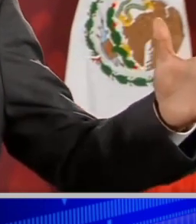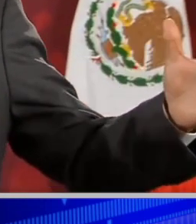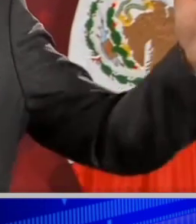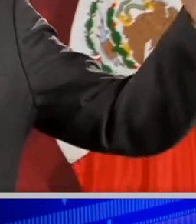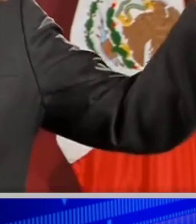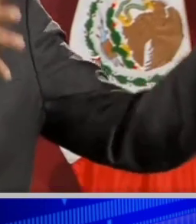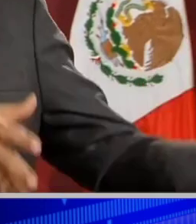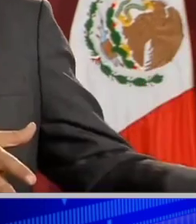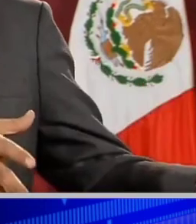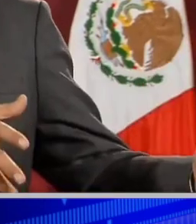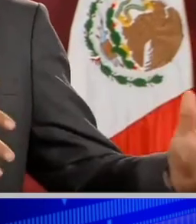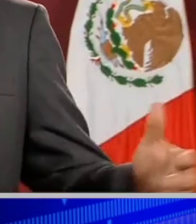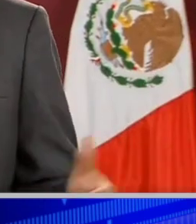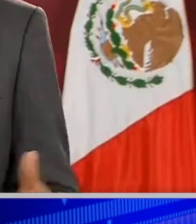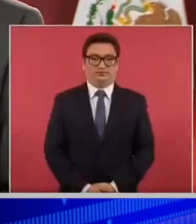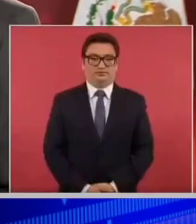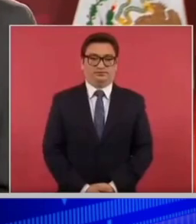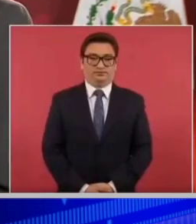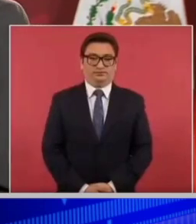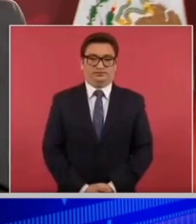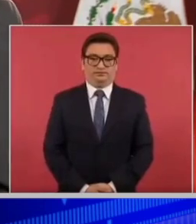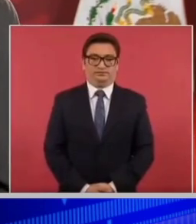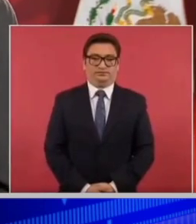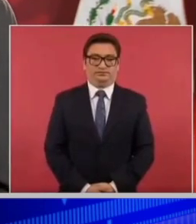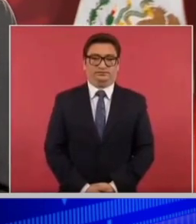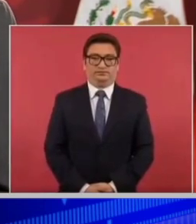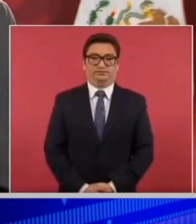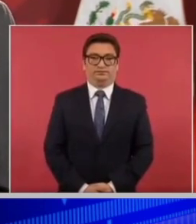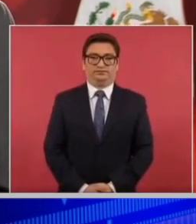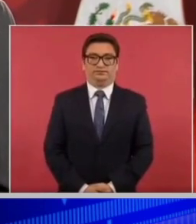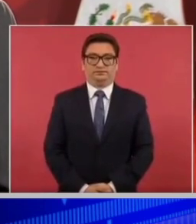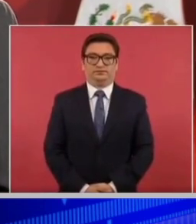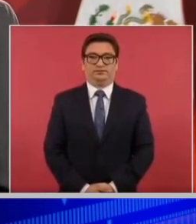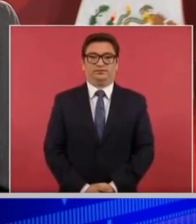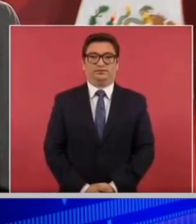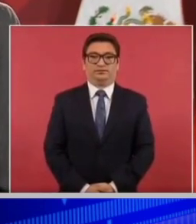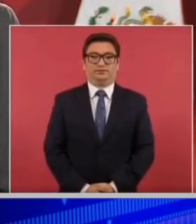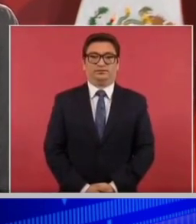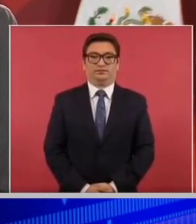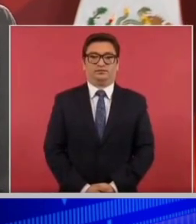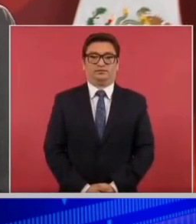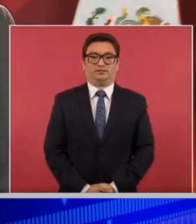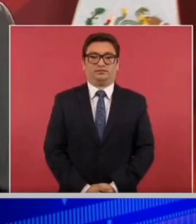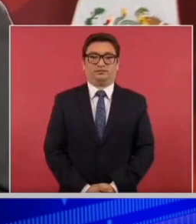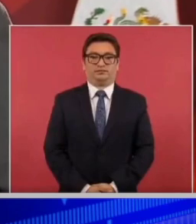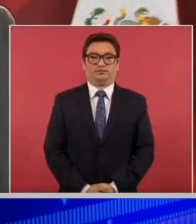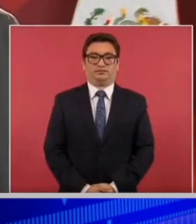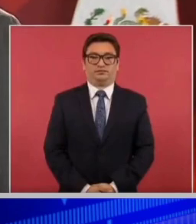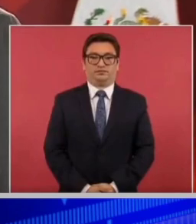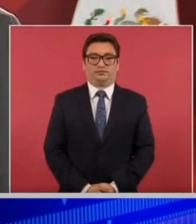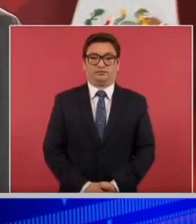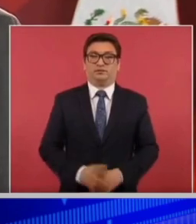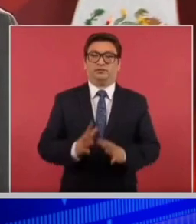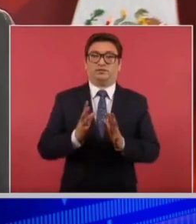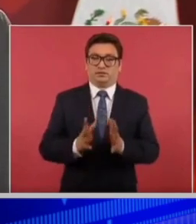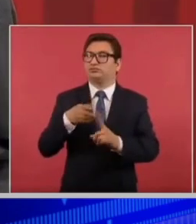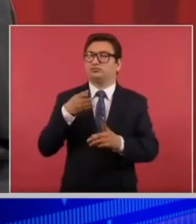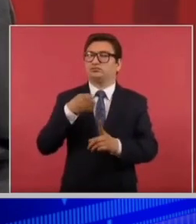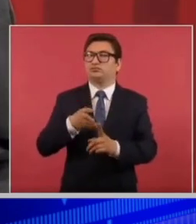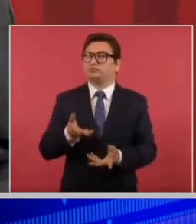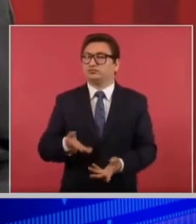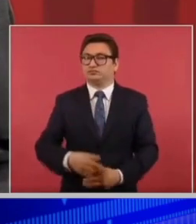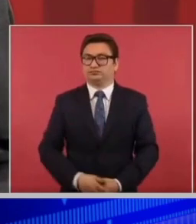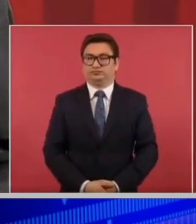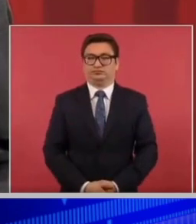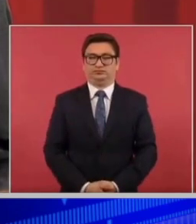y enaltecer justicia ya actúan más en función